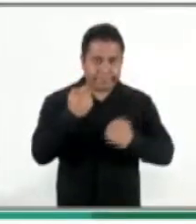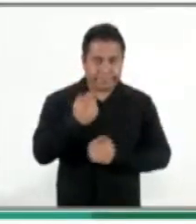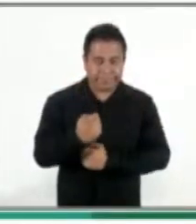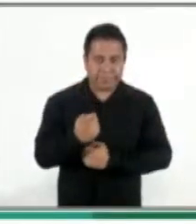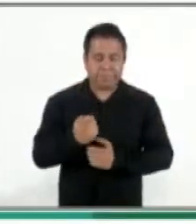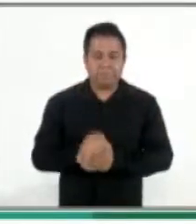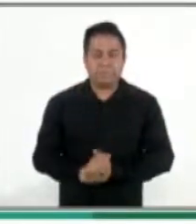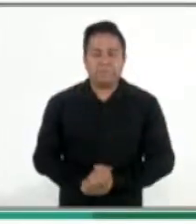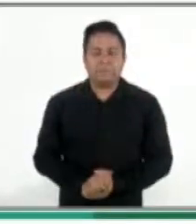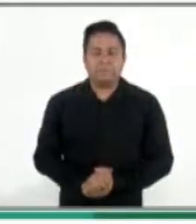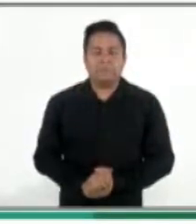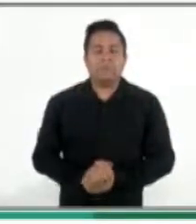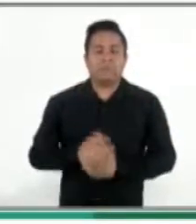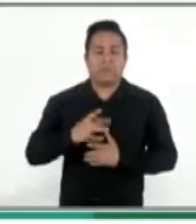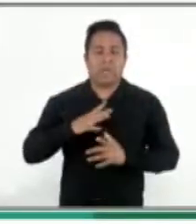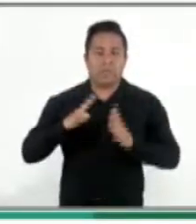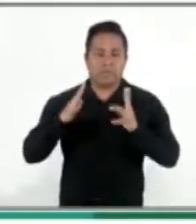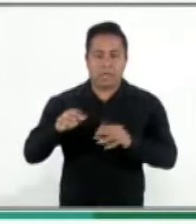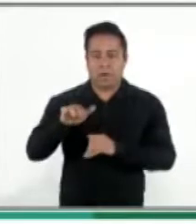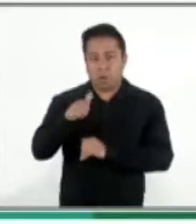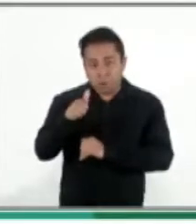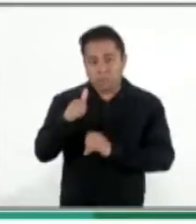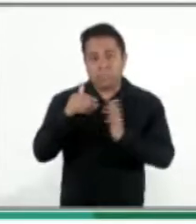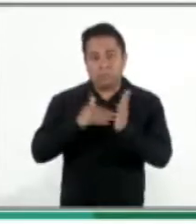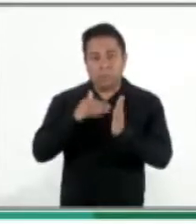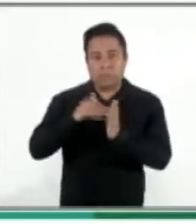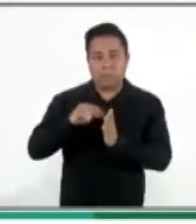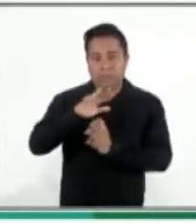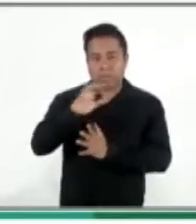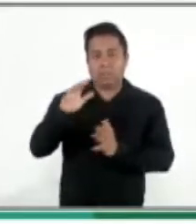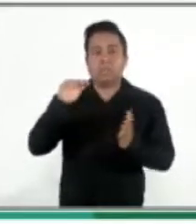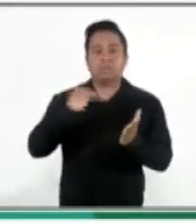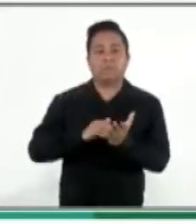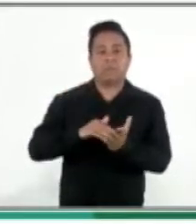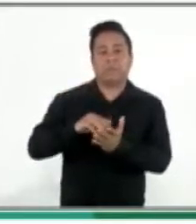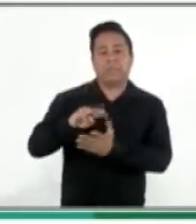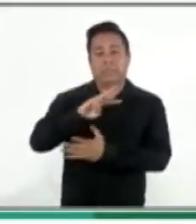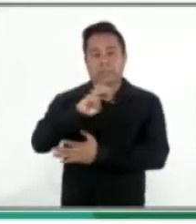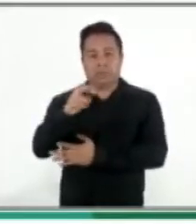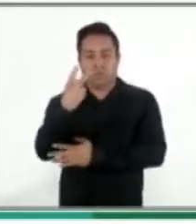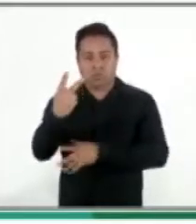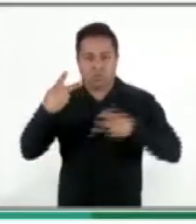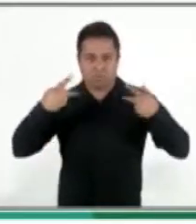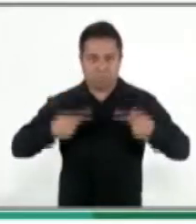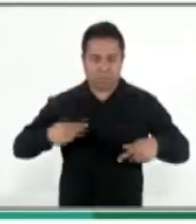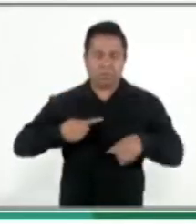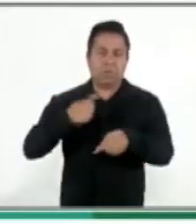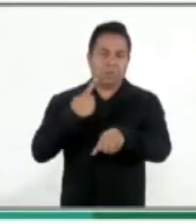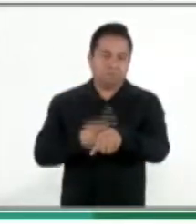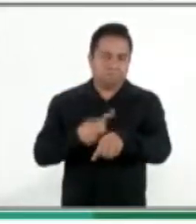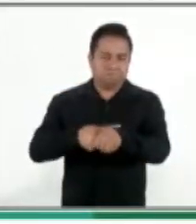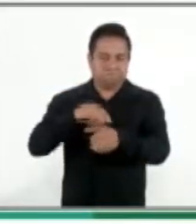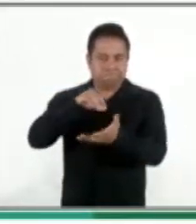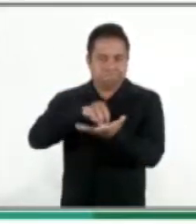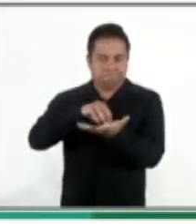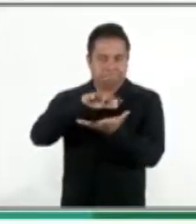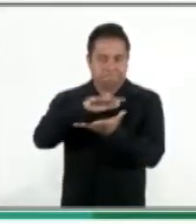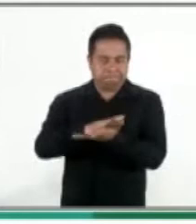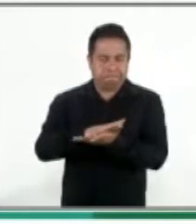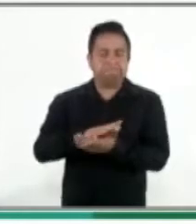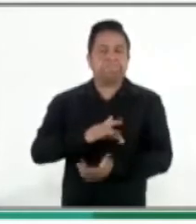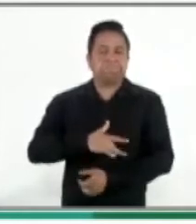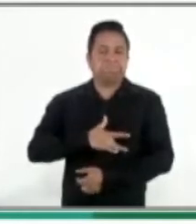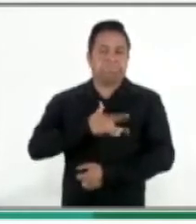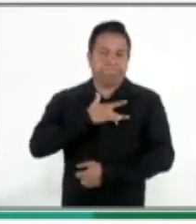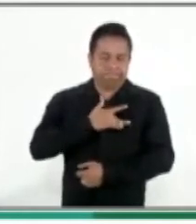de julio se han contabilizado 92 casos nuevos a kobe 19 que suman 6 mil 635 casos acumulados así